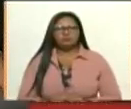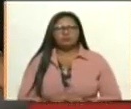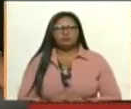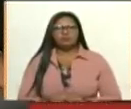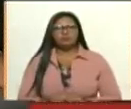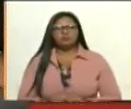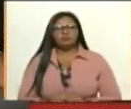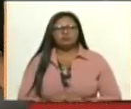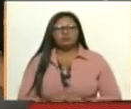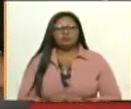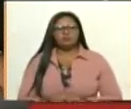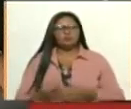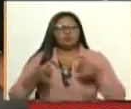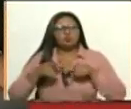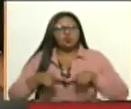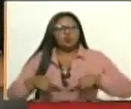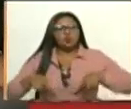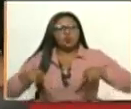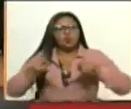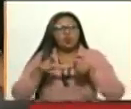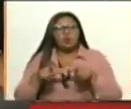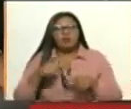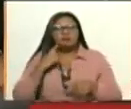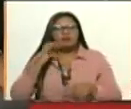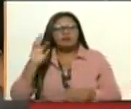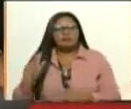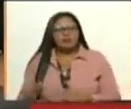En una región italiana,